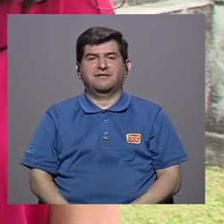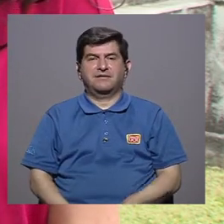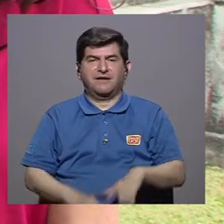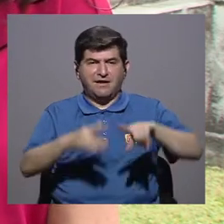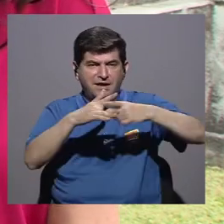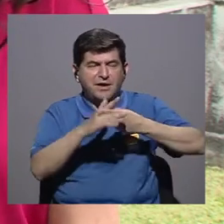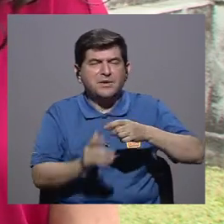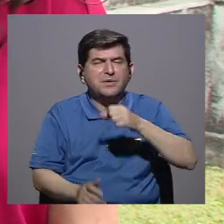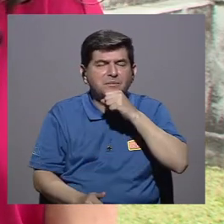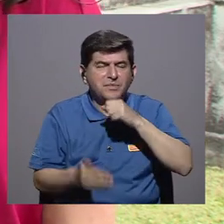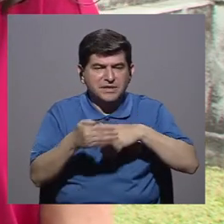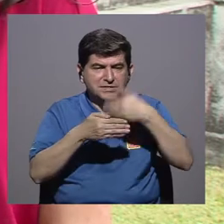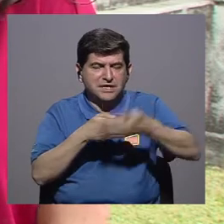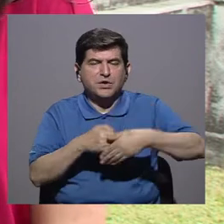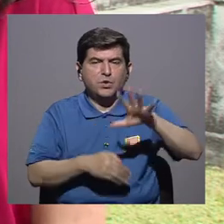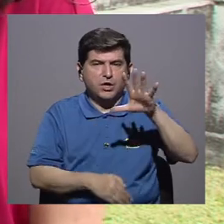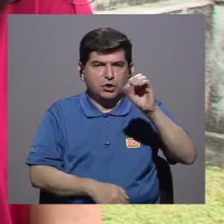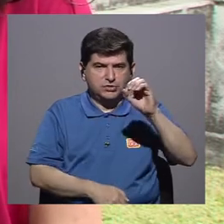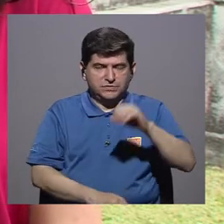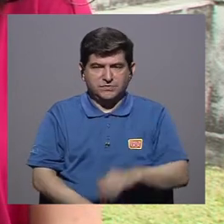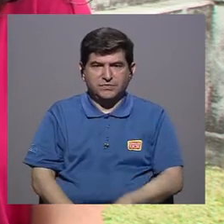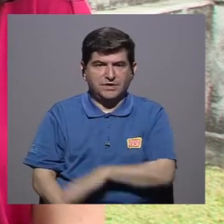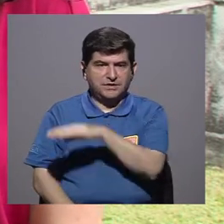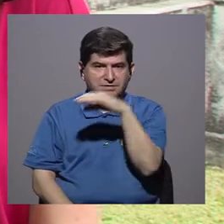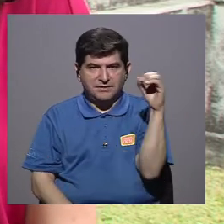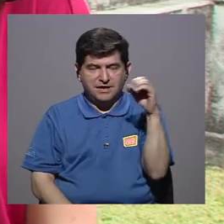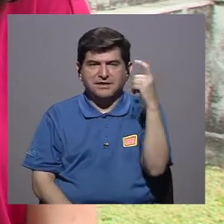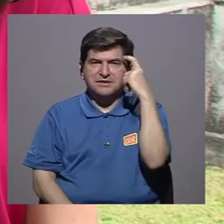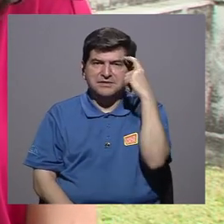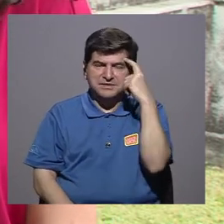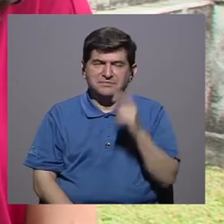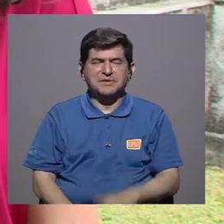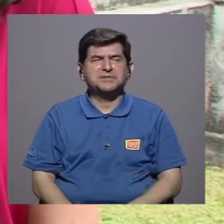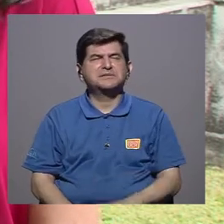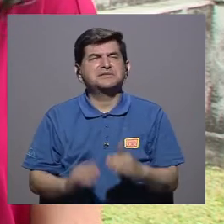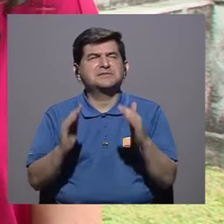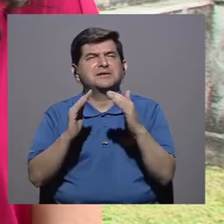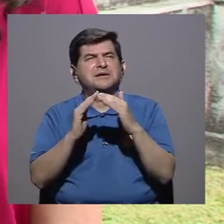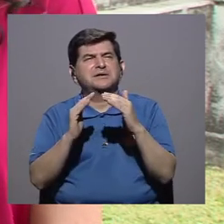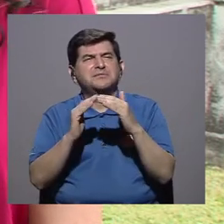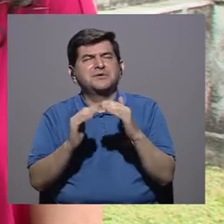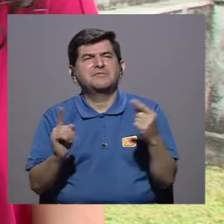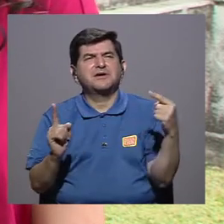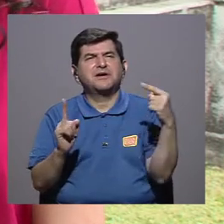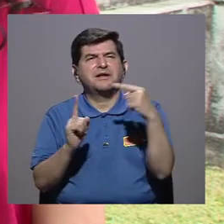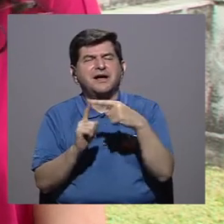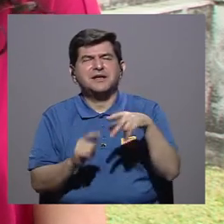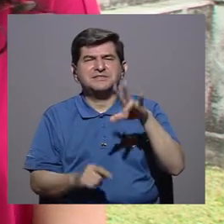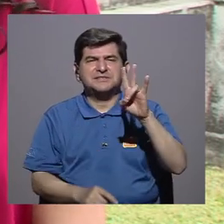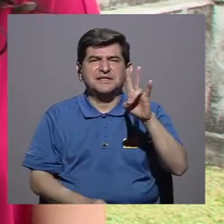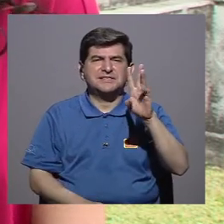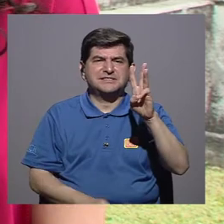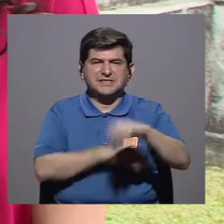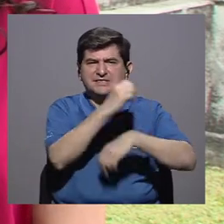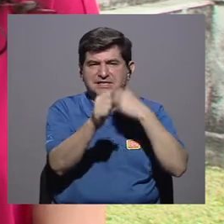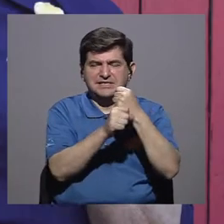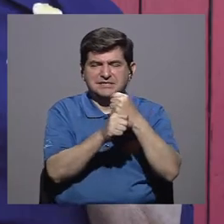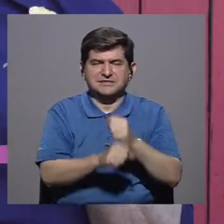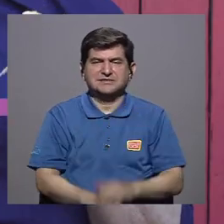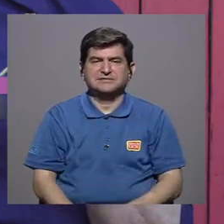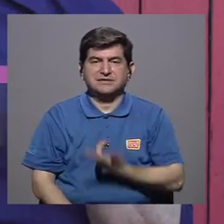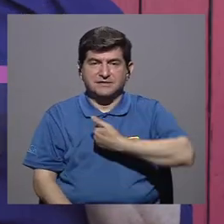eso. Se empieza a envejecer luego de los 50 y se piensa que se vive aproximadamente hasta los 76 años.